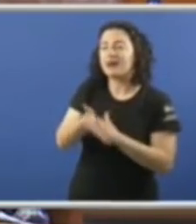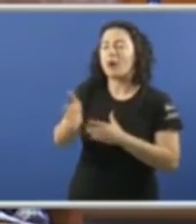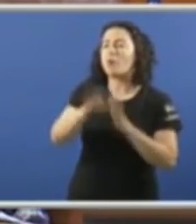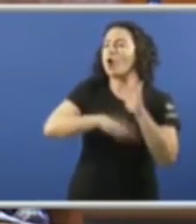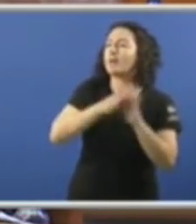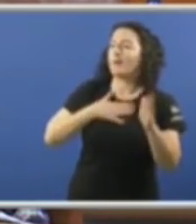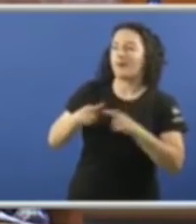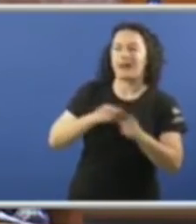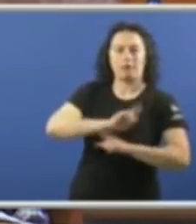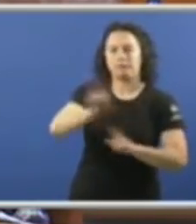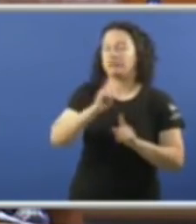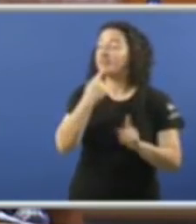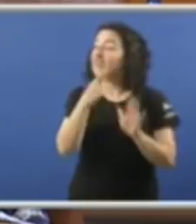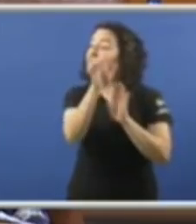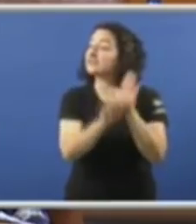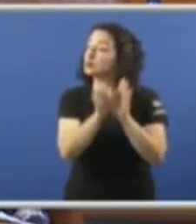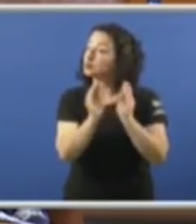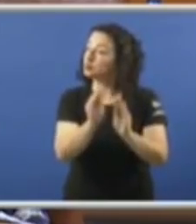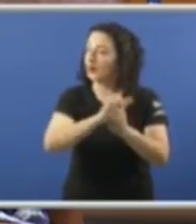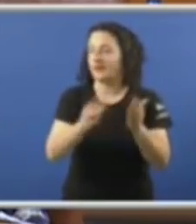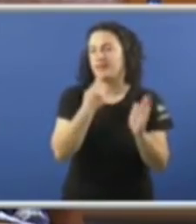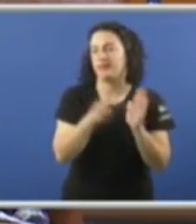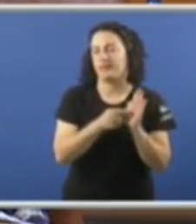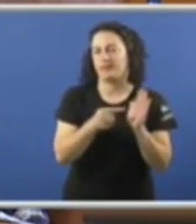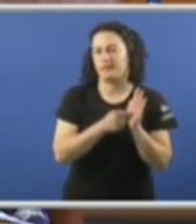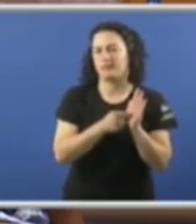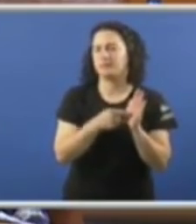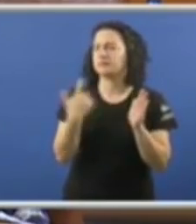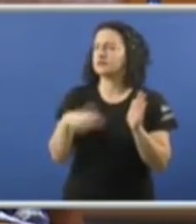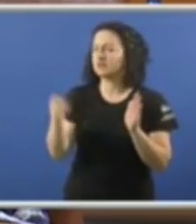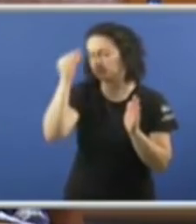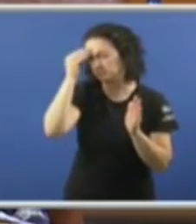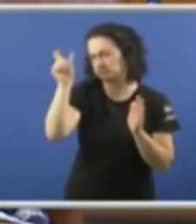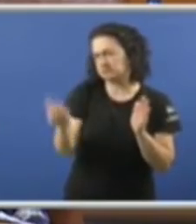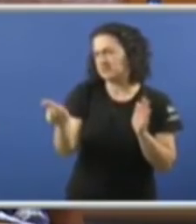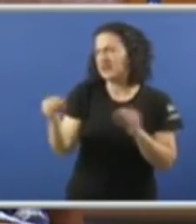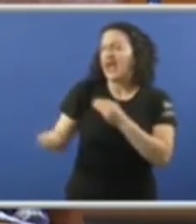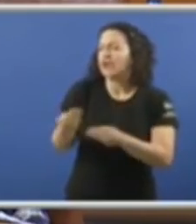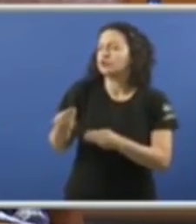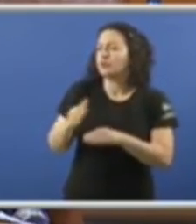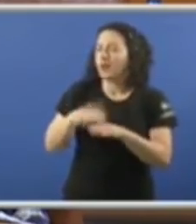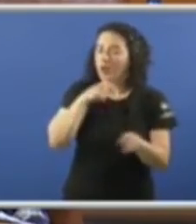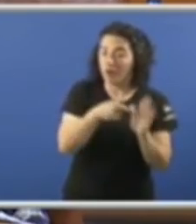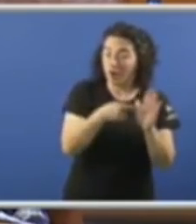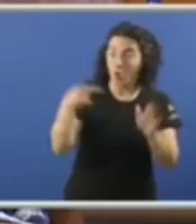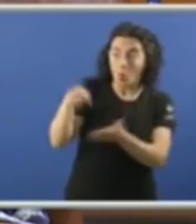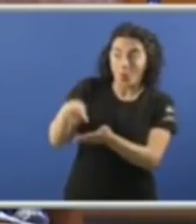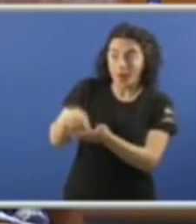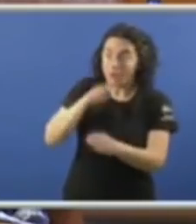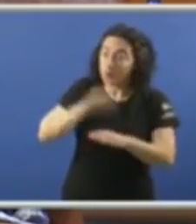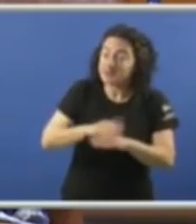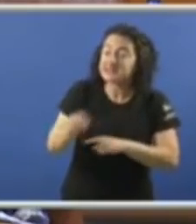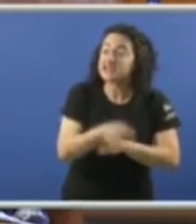o que di o Estatuto de Galiza. E vexamos que leva feito vostede para cumprir o que é a súa obriga, cumplir